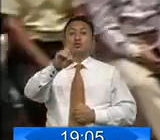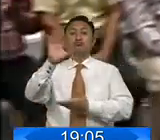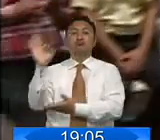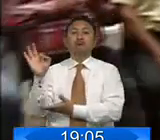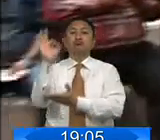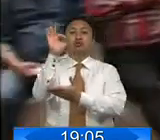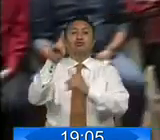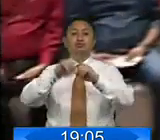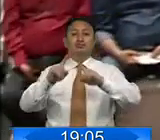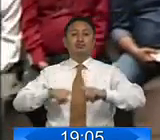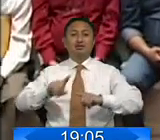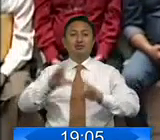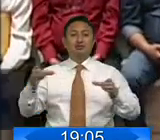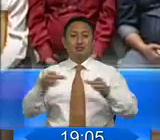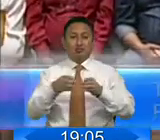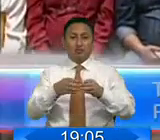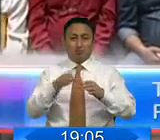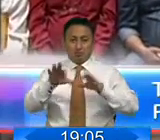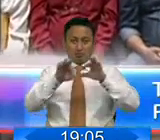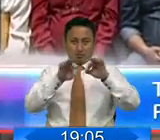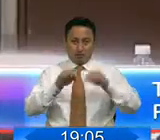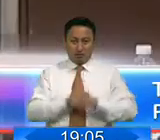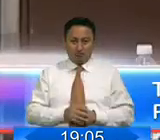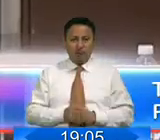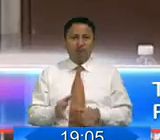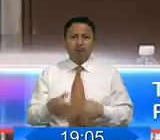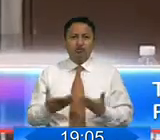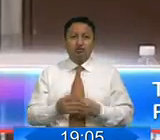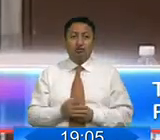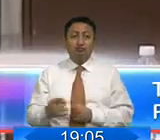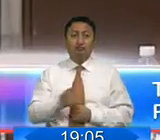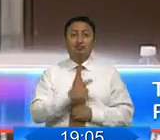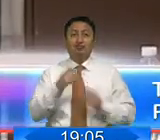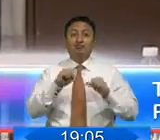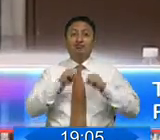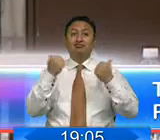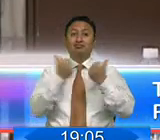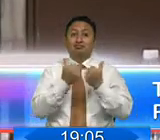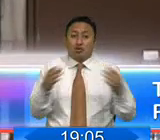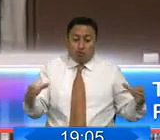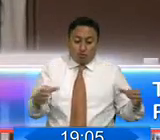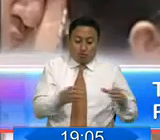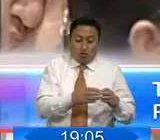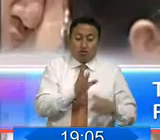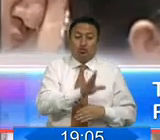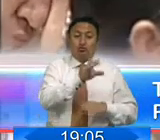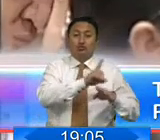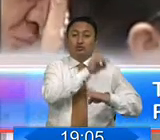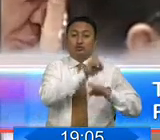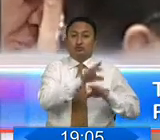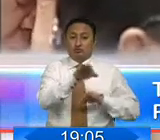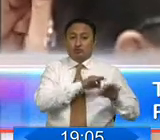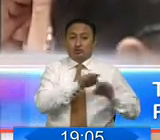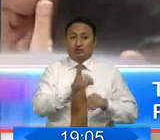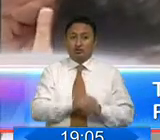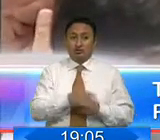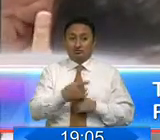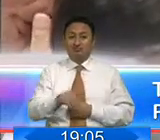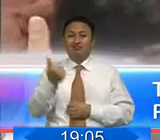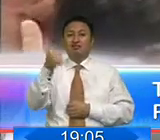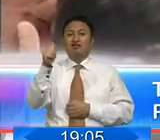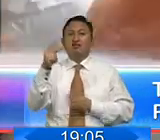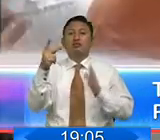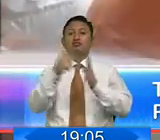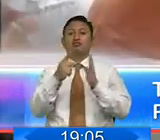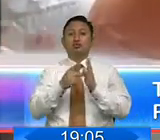representantes de diferentes cooperativas estuvieron presentes en la asamblea. Los directivos dejaron muy claro que tienen 10 puntos